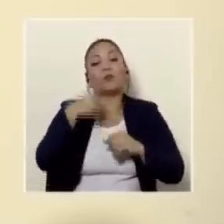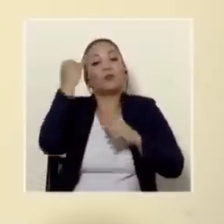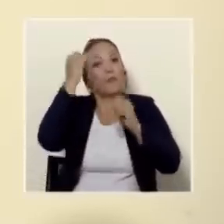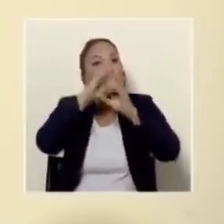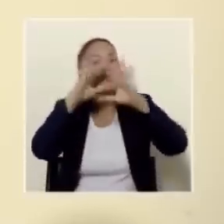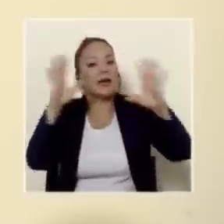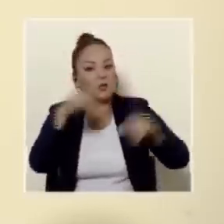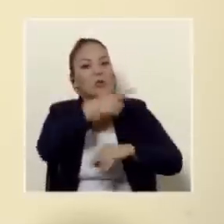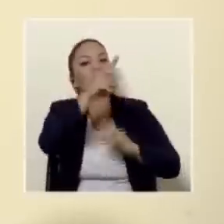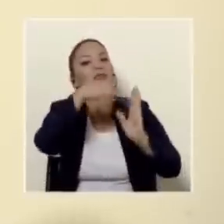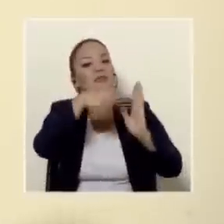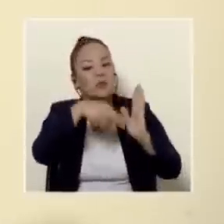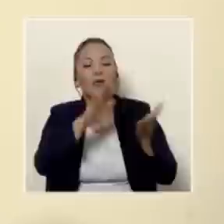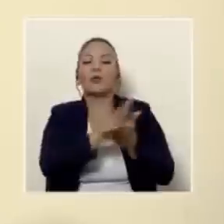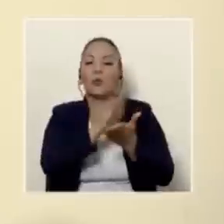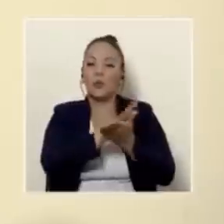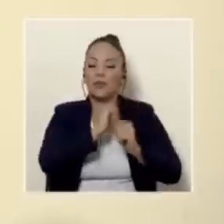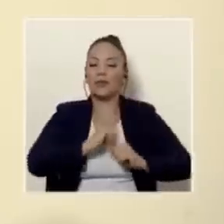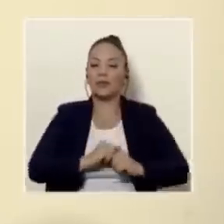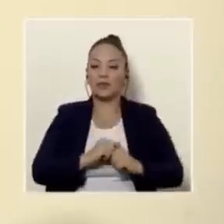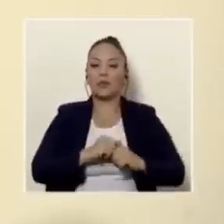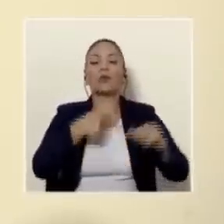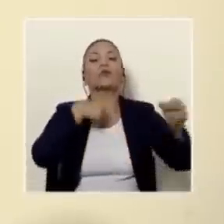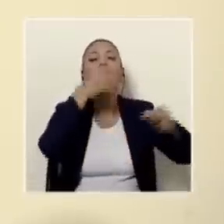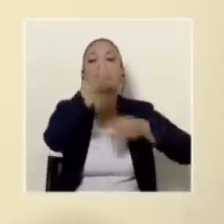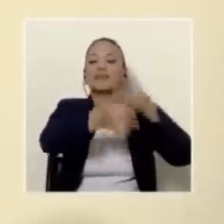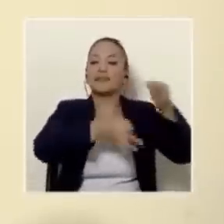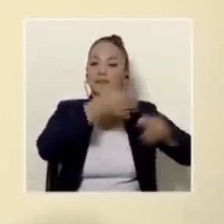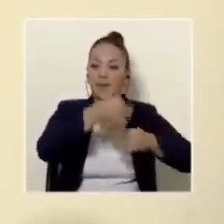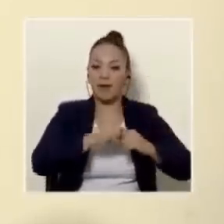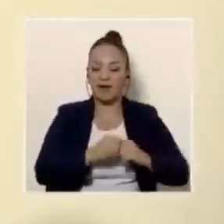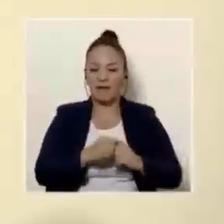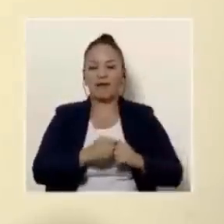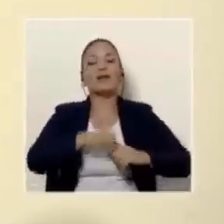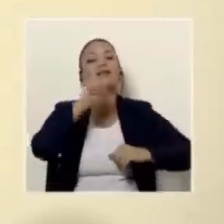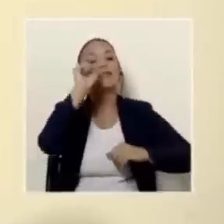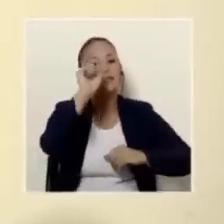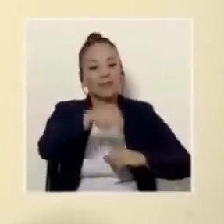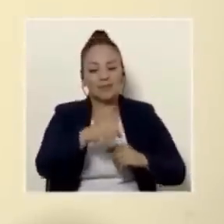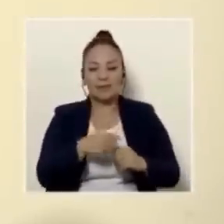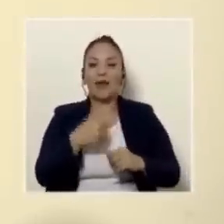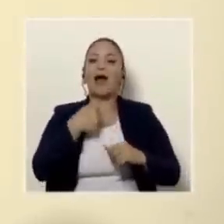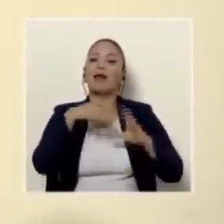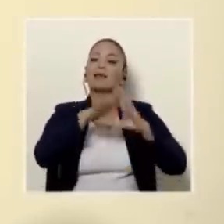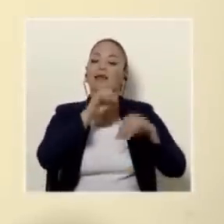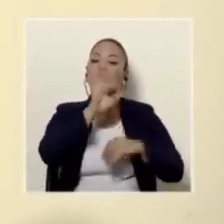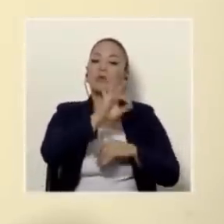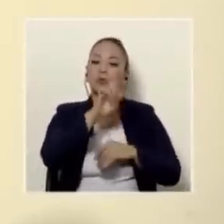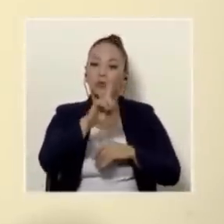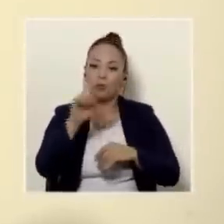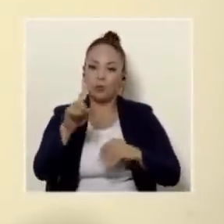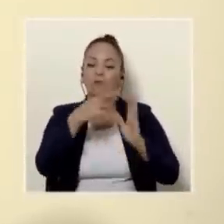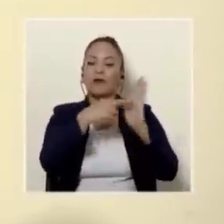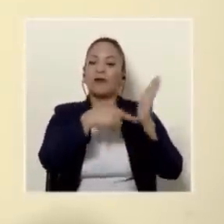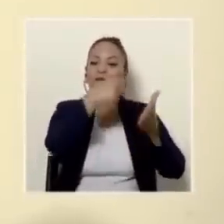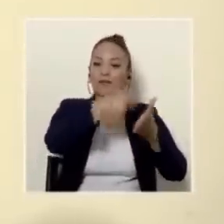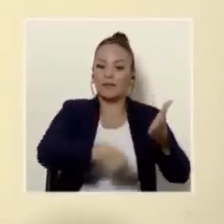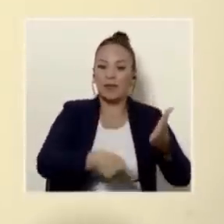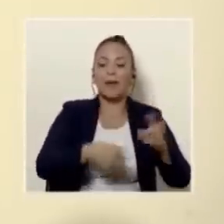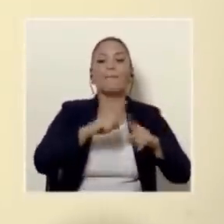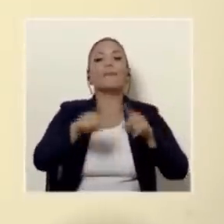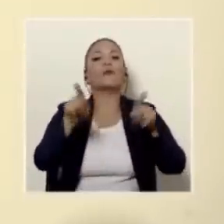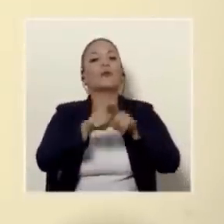me imagino que lo hicieron, el documento en que yo les explicaba que sí, que hay que sacar el 911, la regla